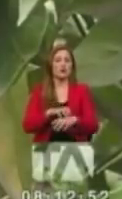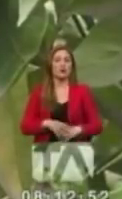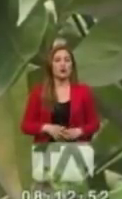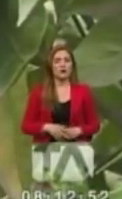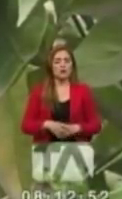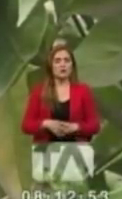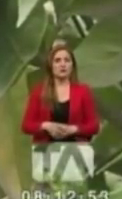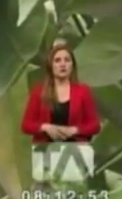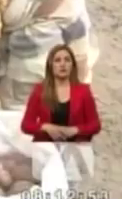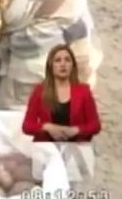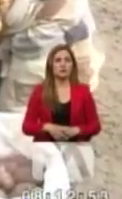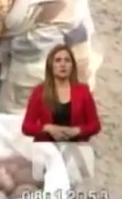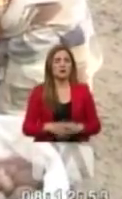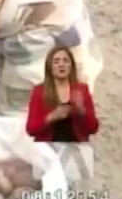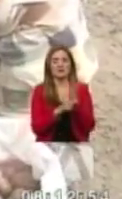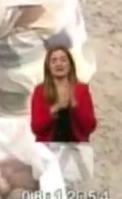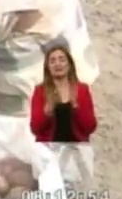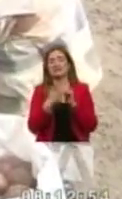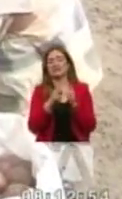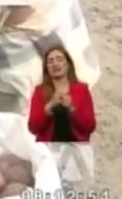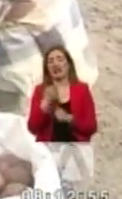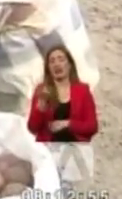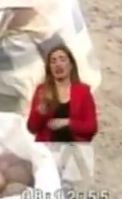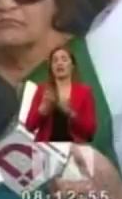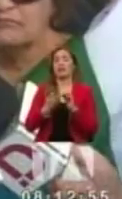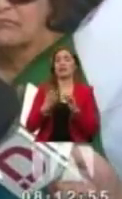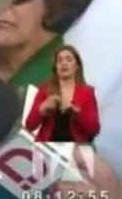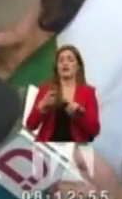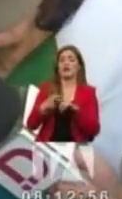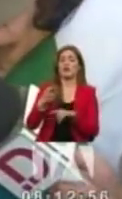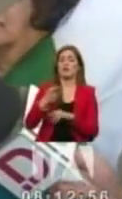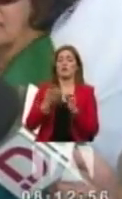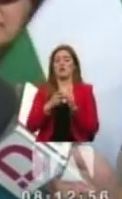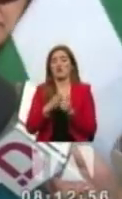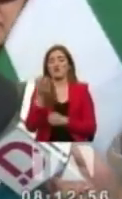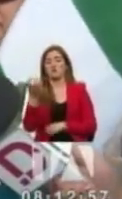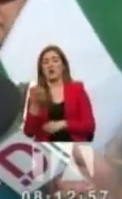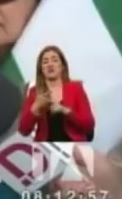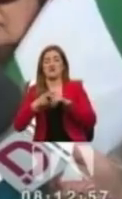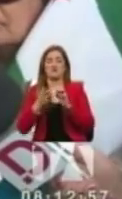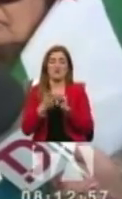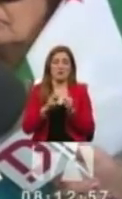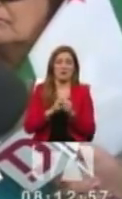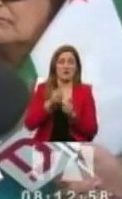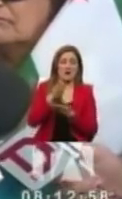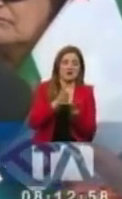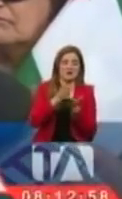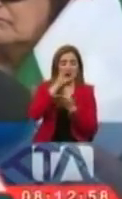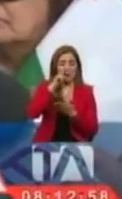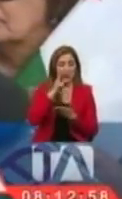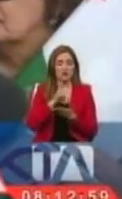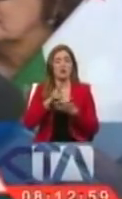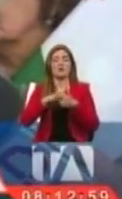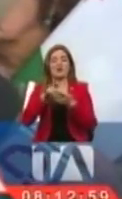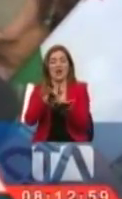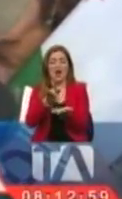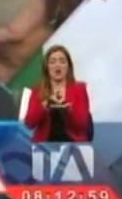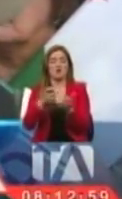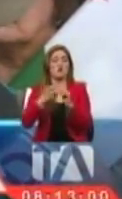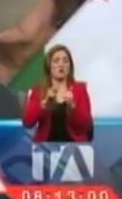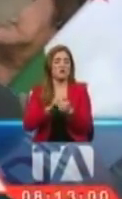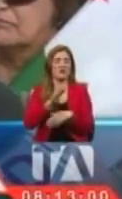aunque llega a un ministerio con varios problemas con el agro problemas con el tomate problemas con la cebolla problema con el arroz